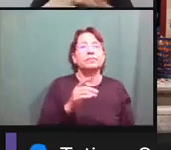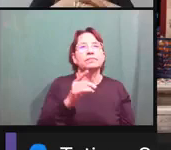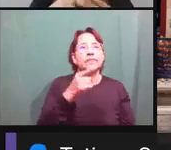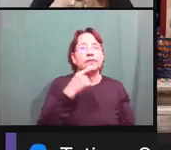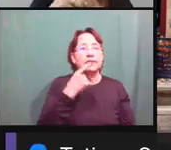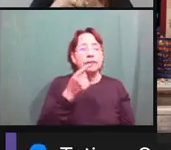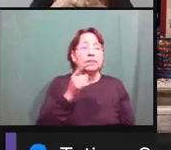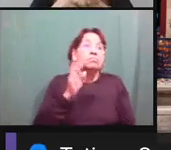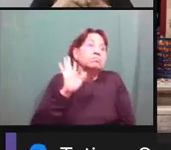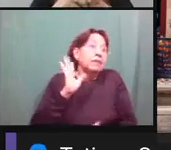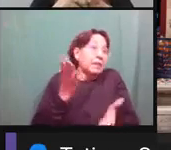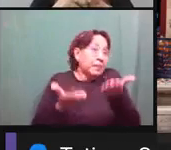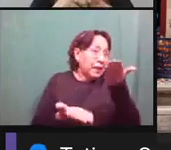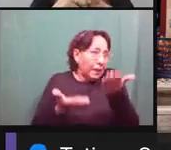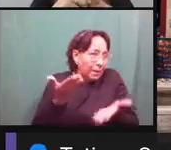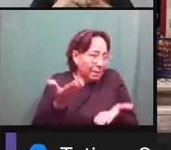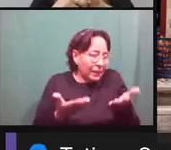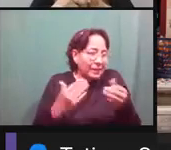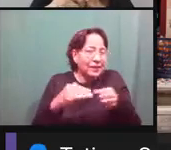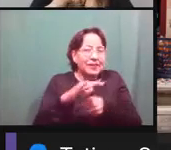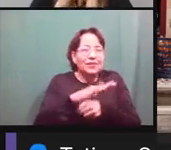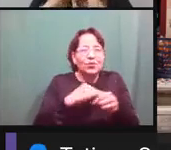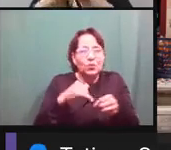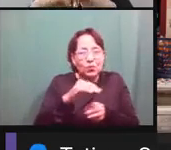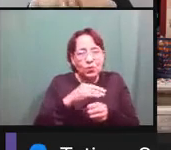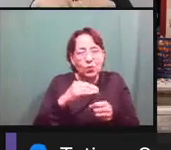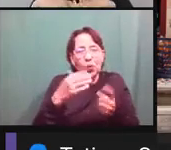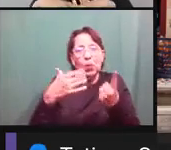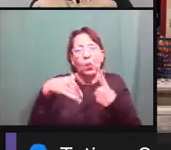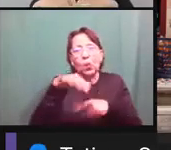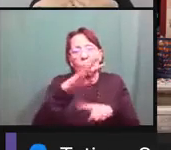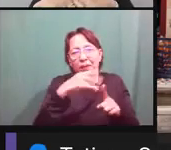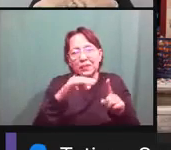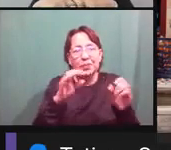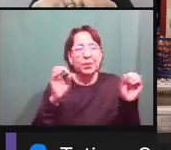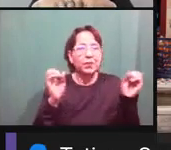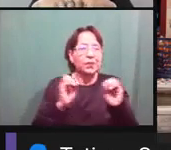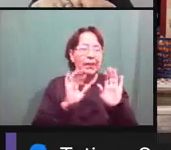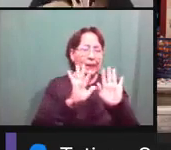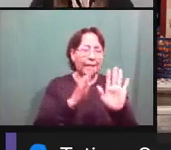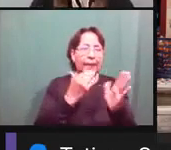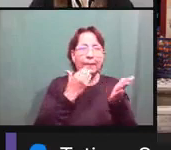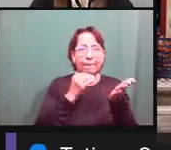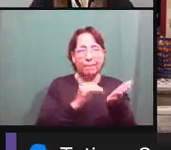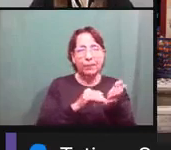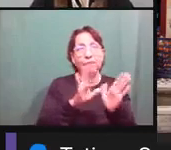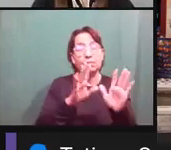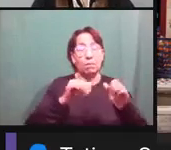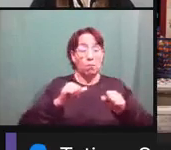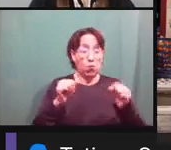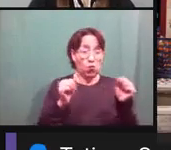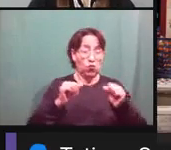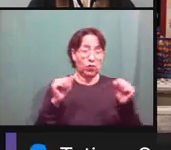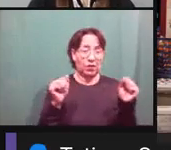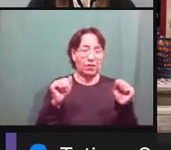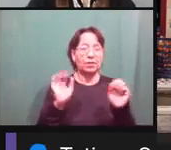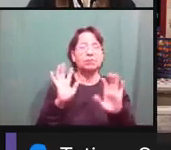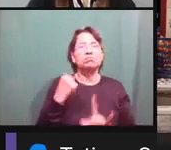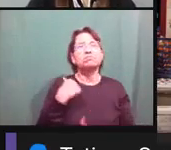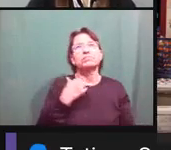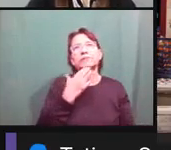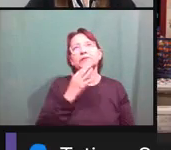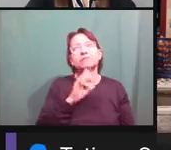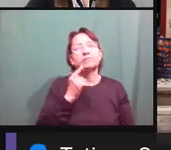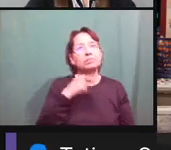la circunstancia, situación, contexto en el que se encuentre. Si hacemos una lectura desde Bogotá, pues vamos a encontrar una de